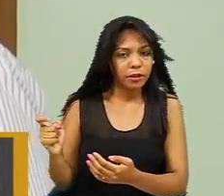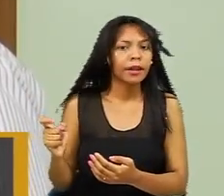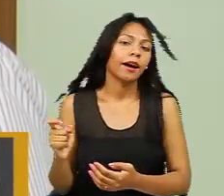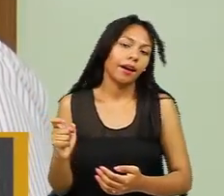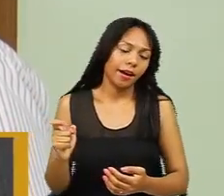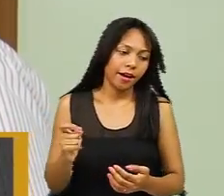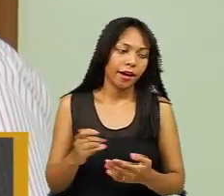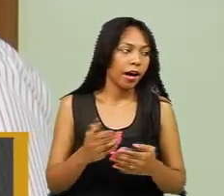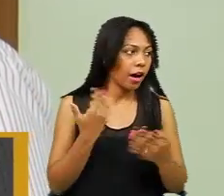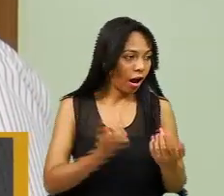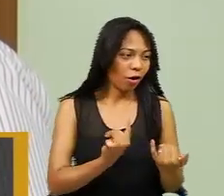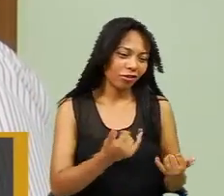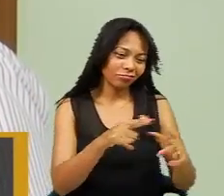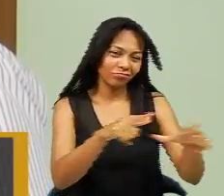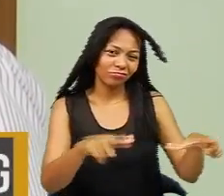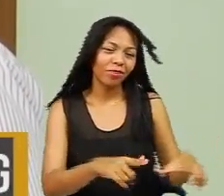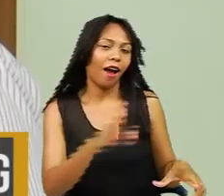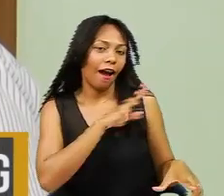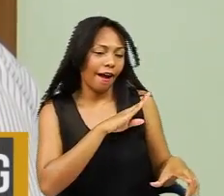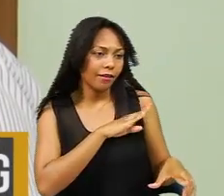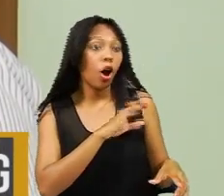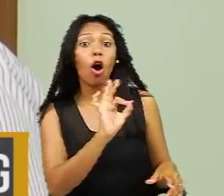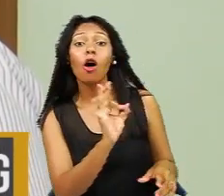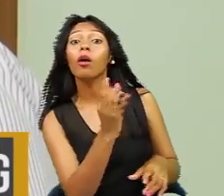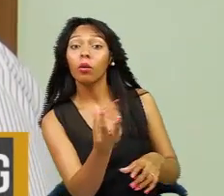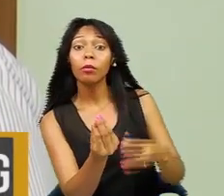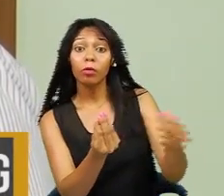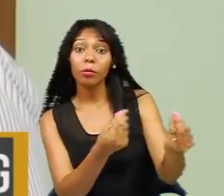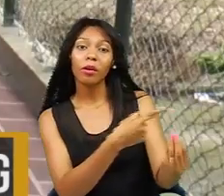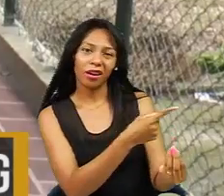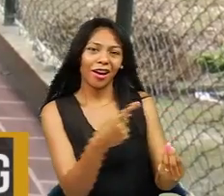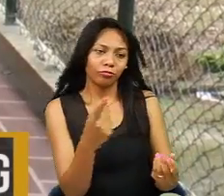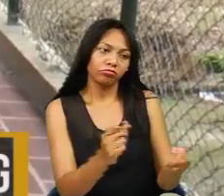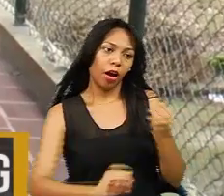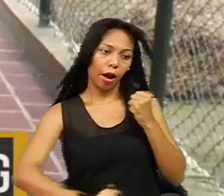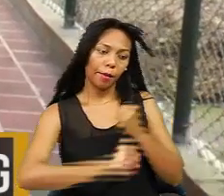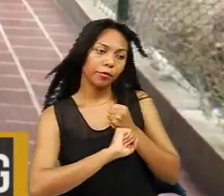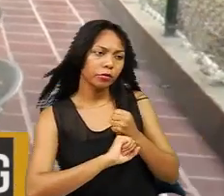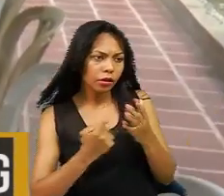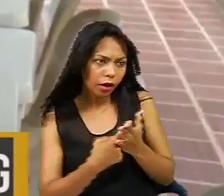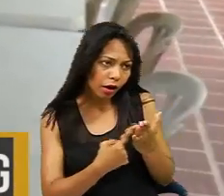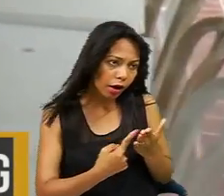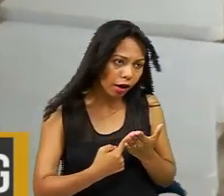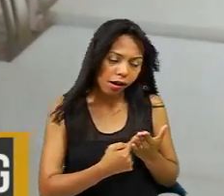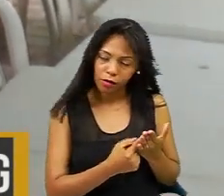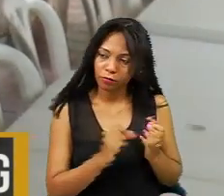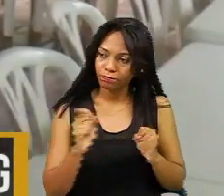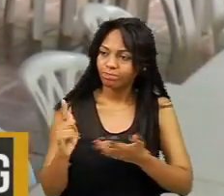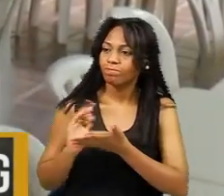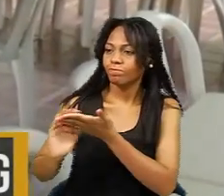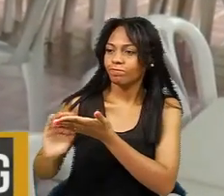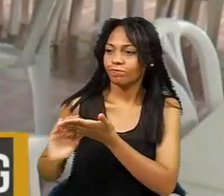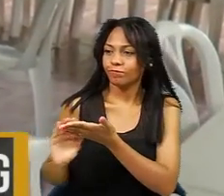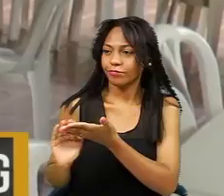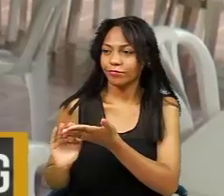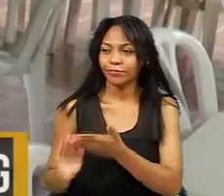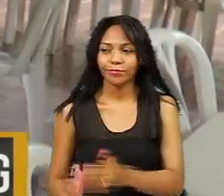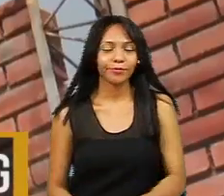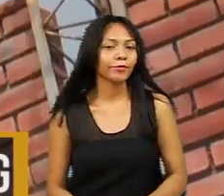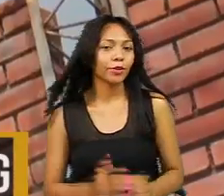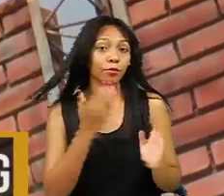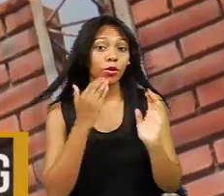gestionarlas ante la alcaldía o ante las entidades que sean pertinentes. La adecuación de laboratorios, bebederos y graduarse con toga